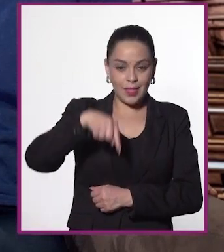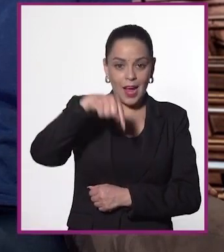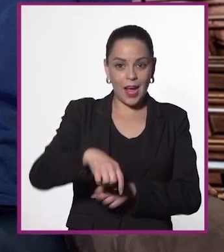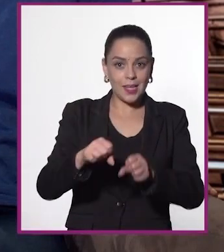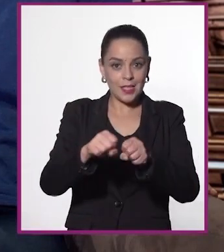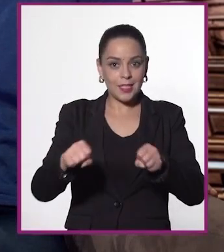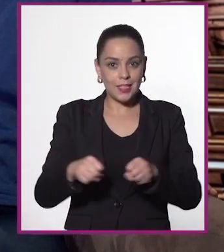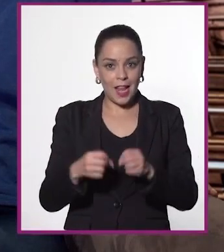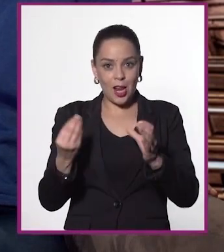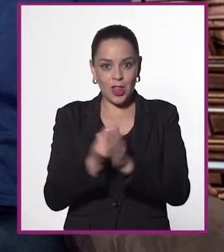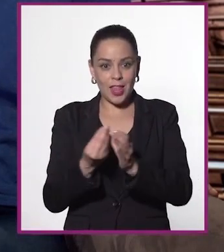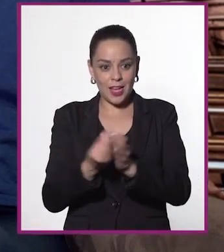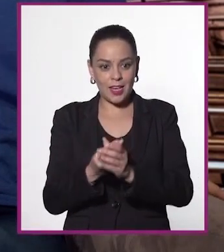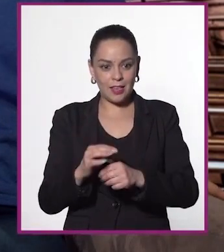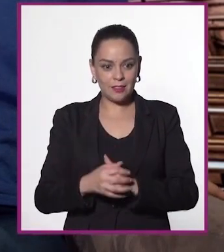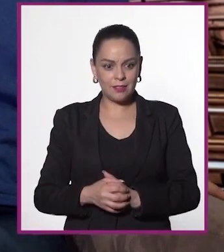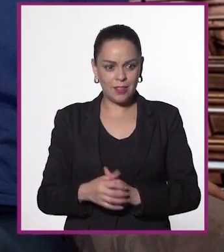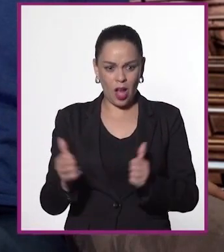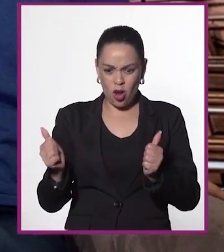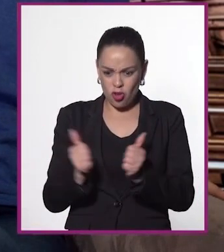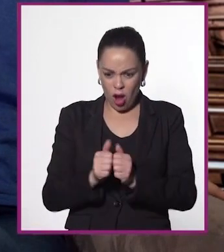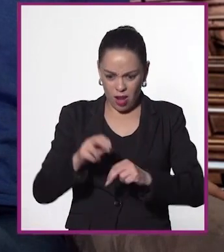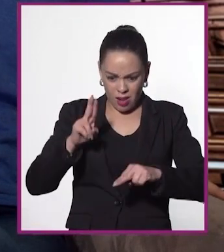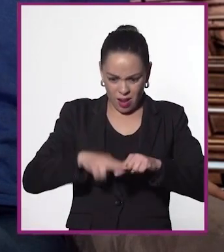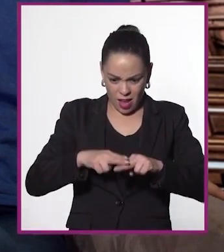clases. ¿Con todo y el sillón?